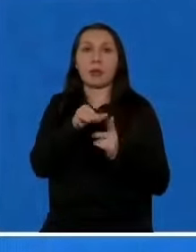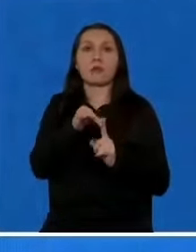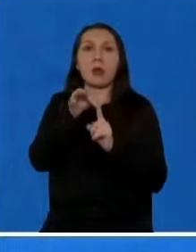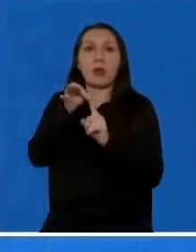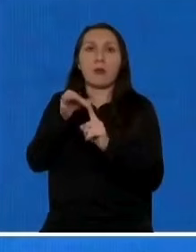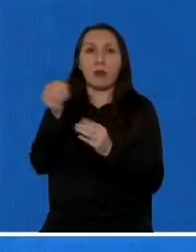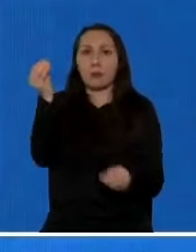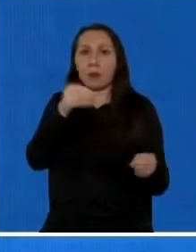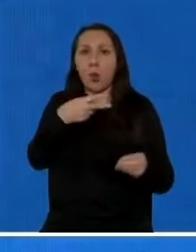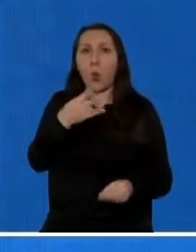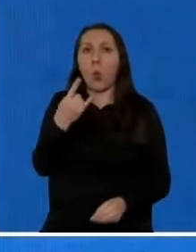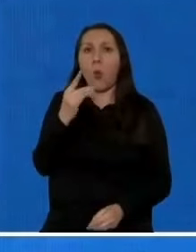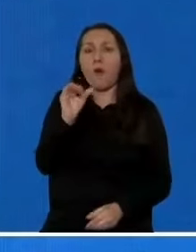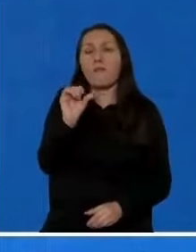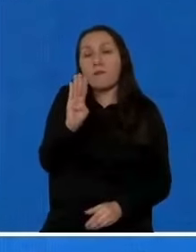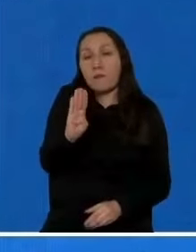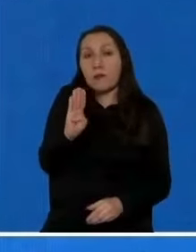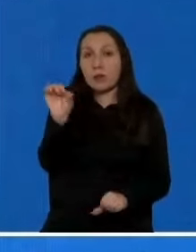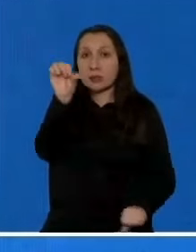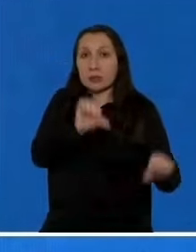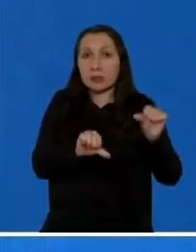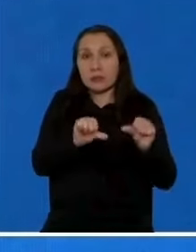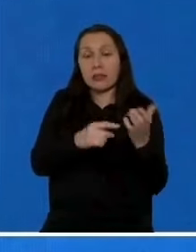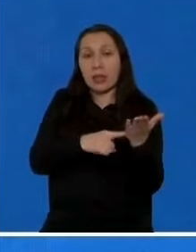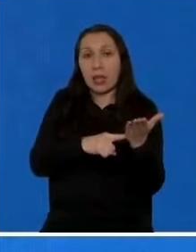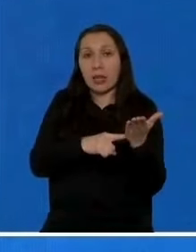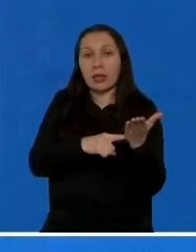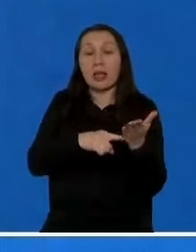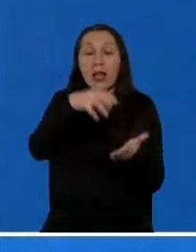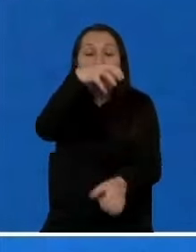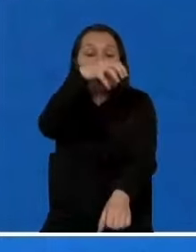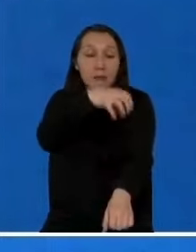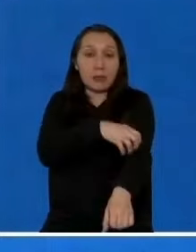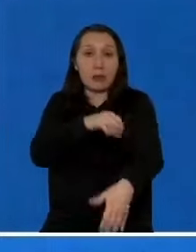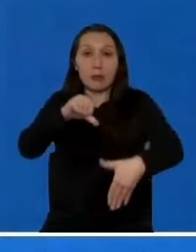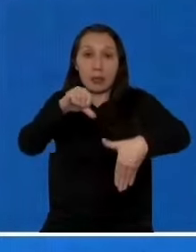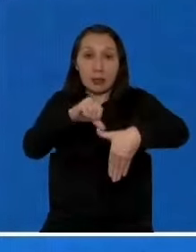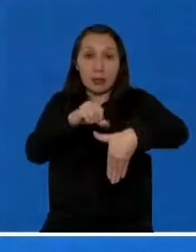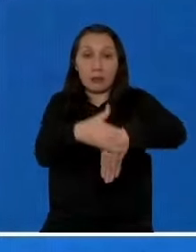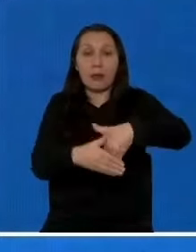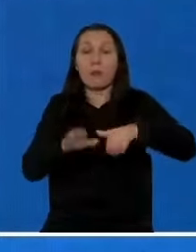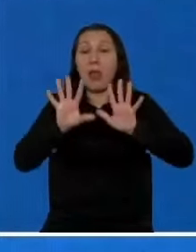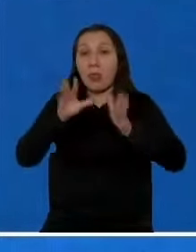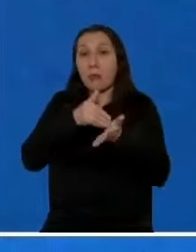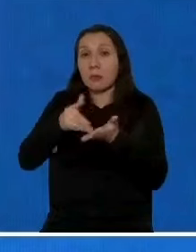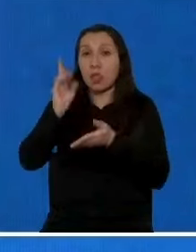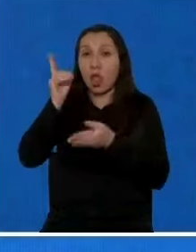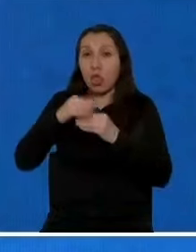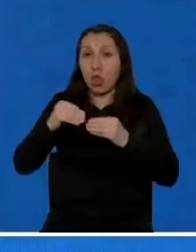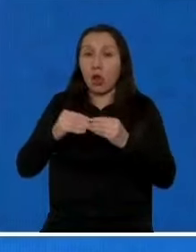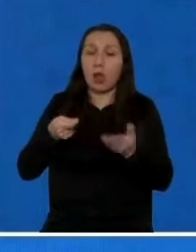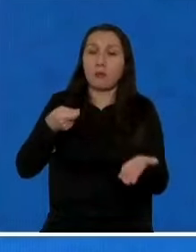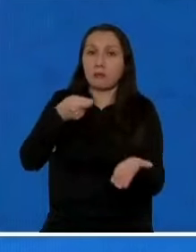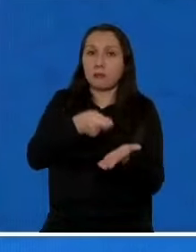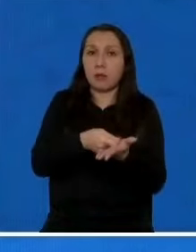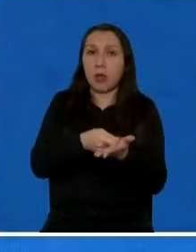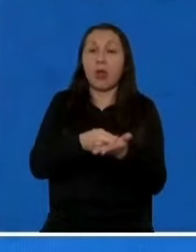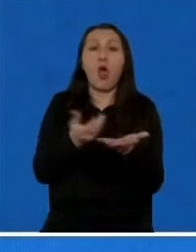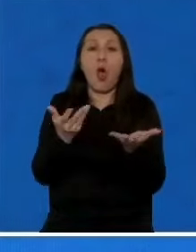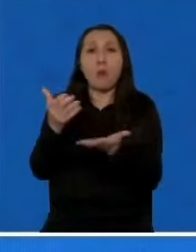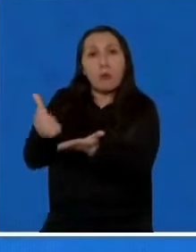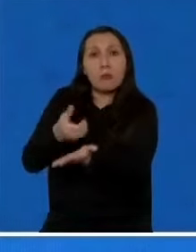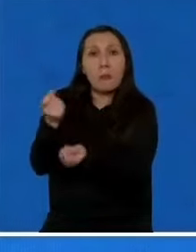hubs de innovación y tecnología de la región. Para esto estamos destinando más de 10 millones de dólares que van a ser financiados con los recursos del